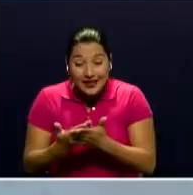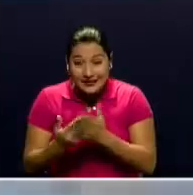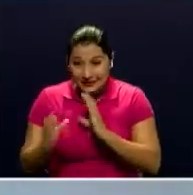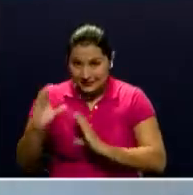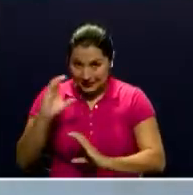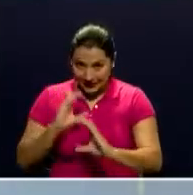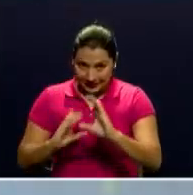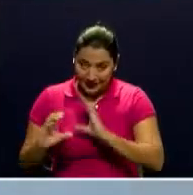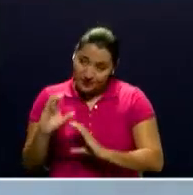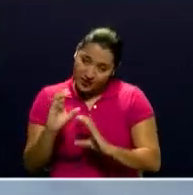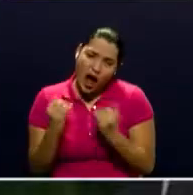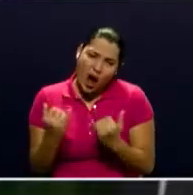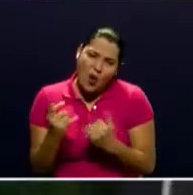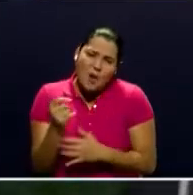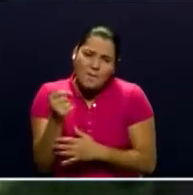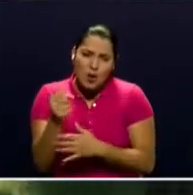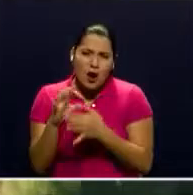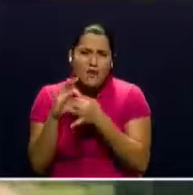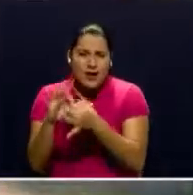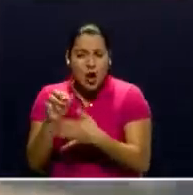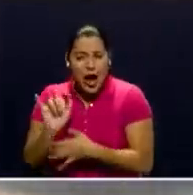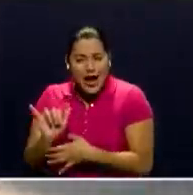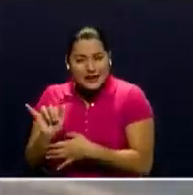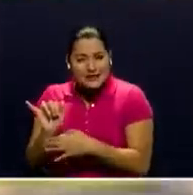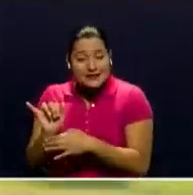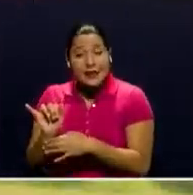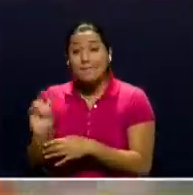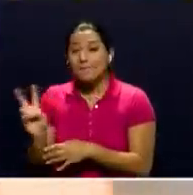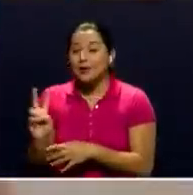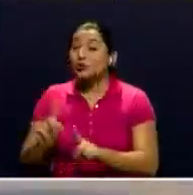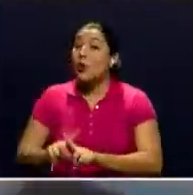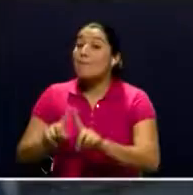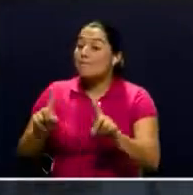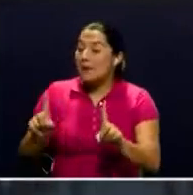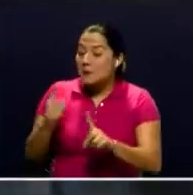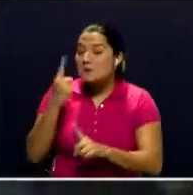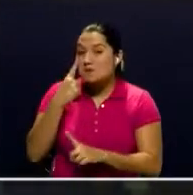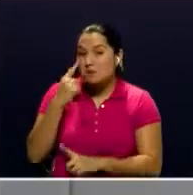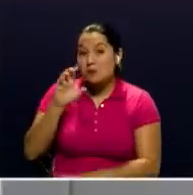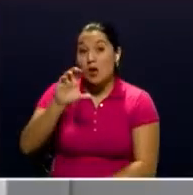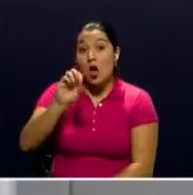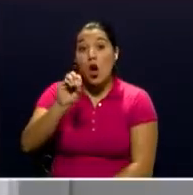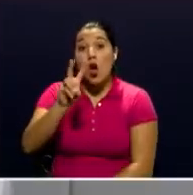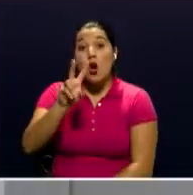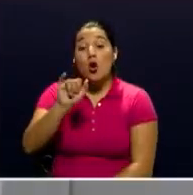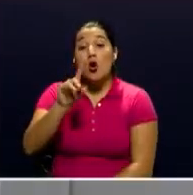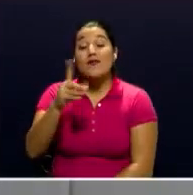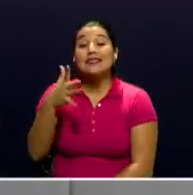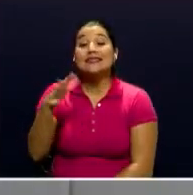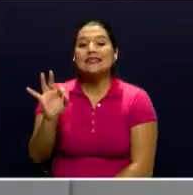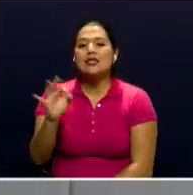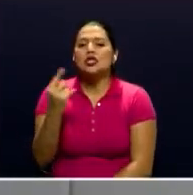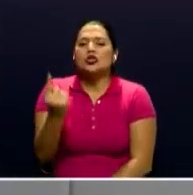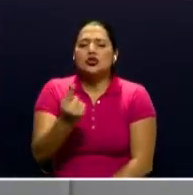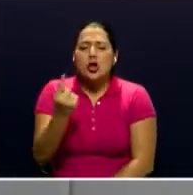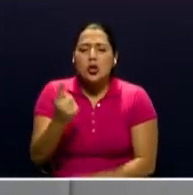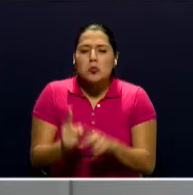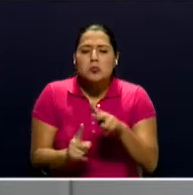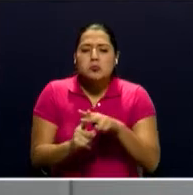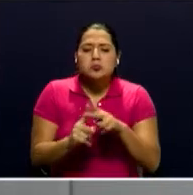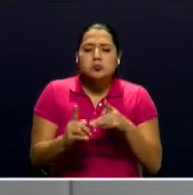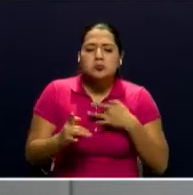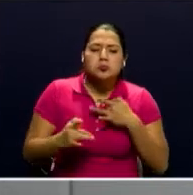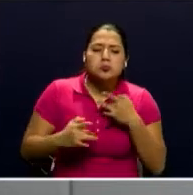ser escasa en este caso, observa que el COVID-19 presenta únicamente síntomas leves de